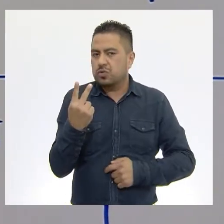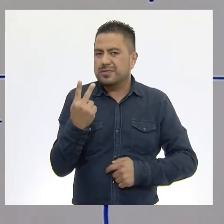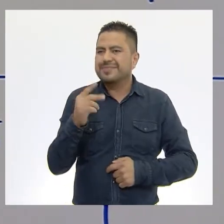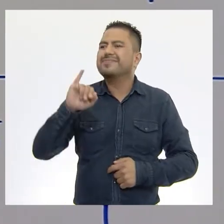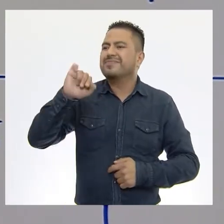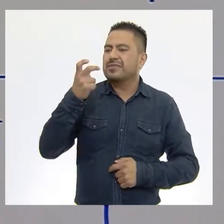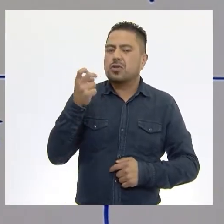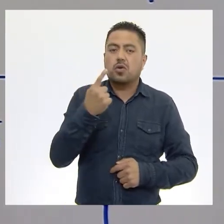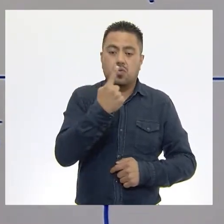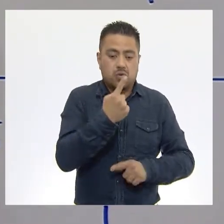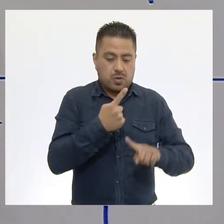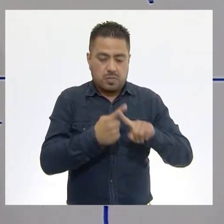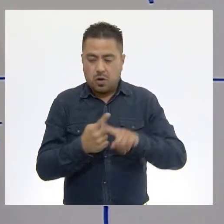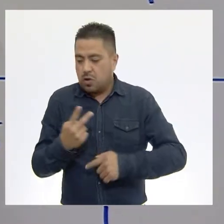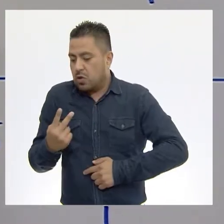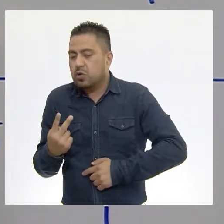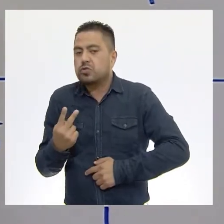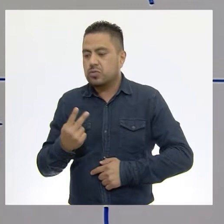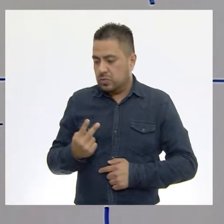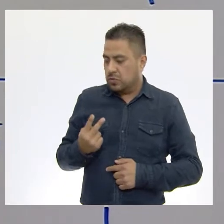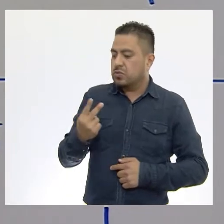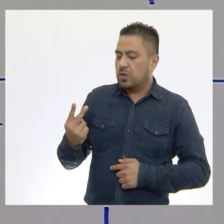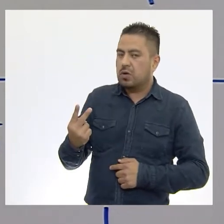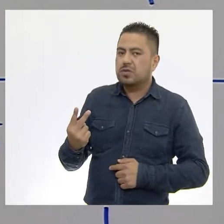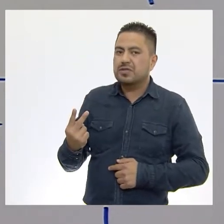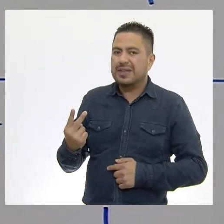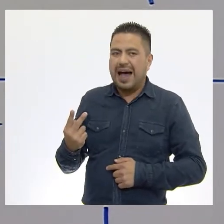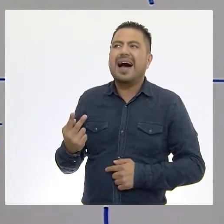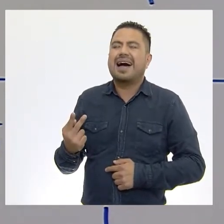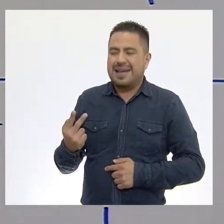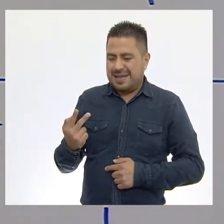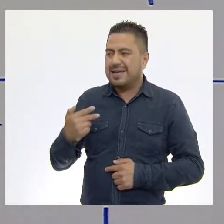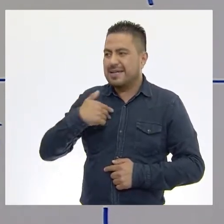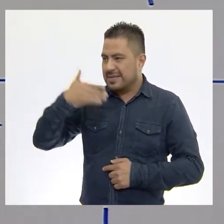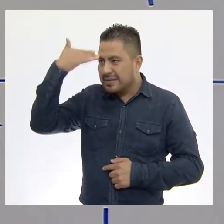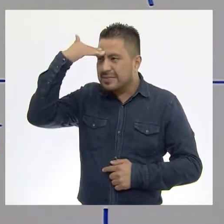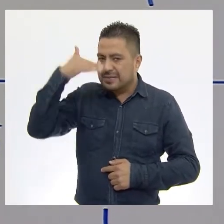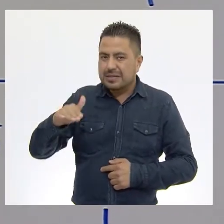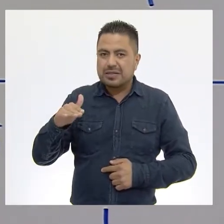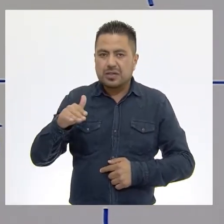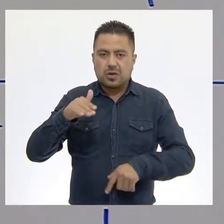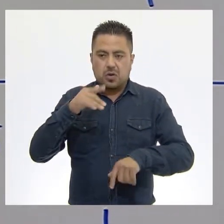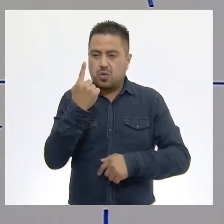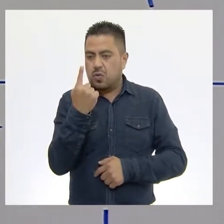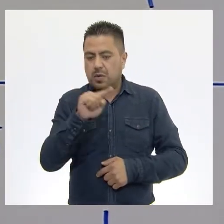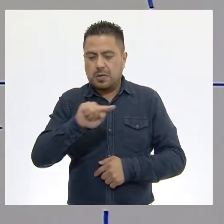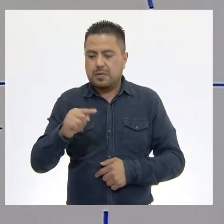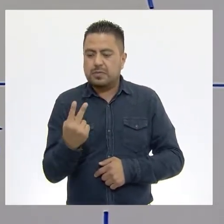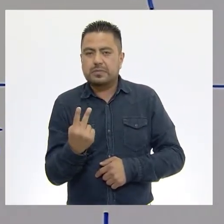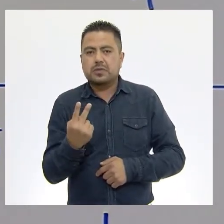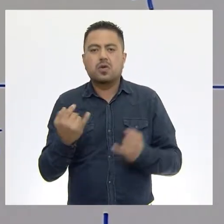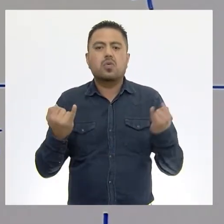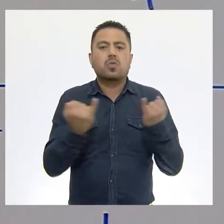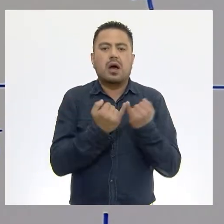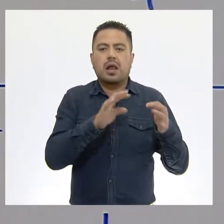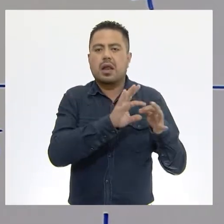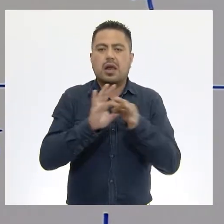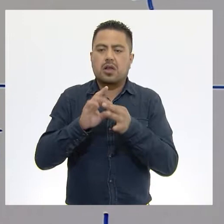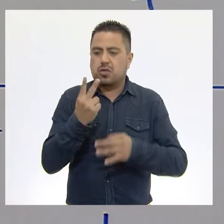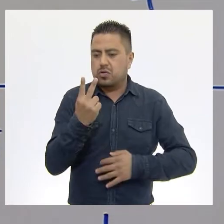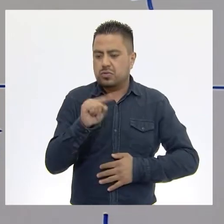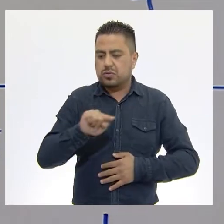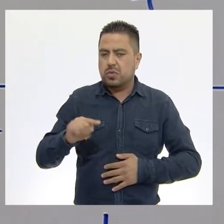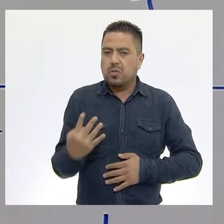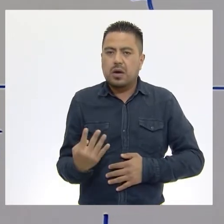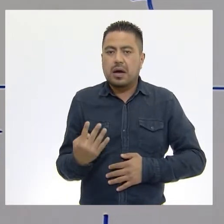Exacto. 1 por 2, 2. 2. Entonces sabemos que 1/2 es igual a 2/4.